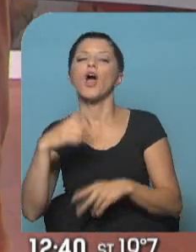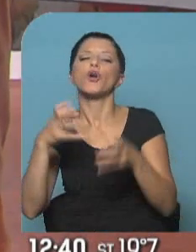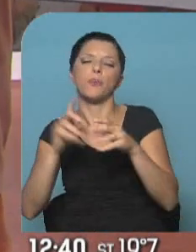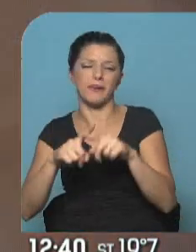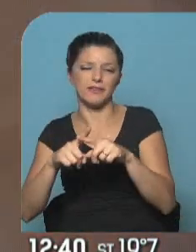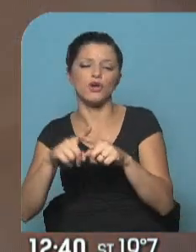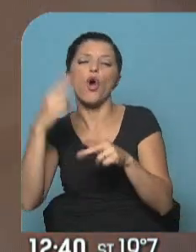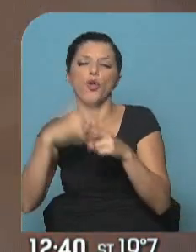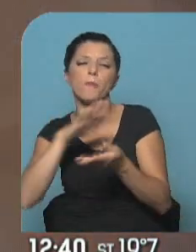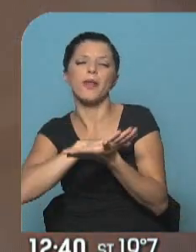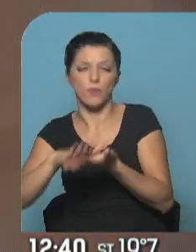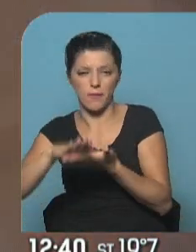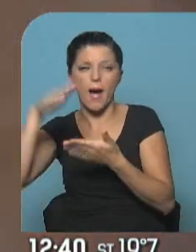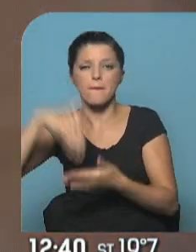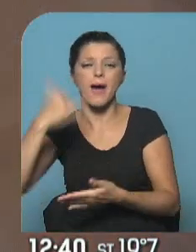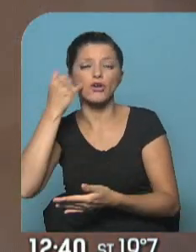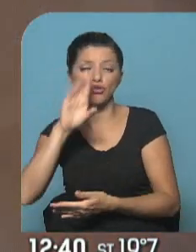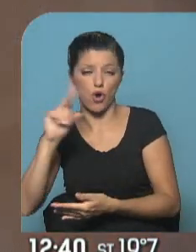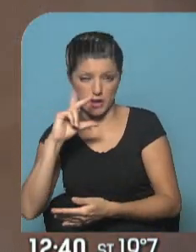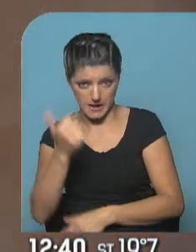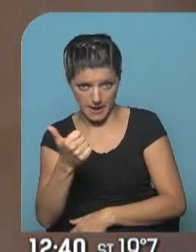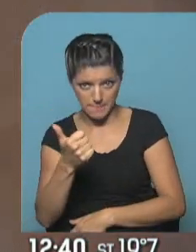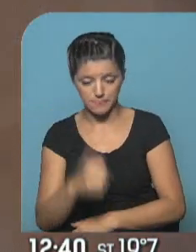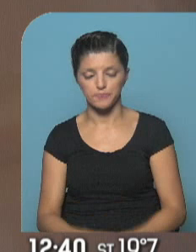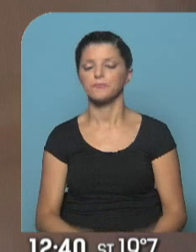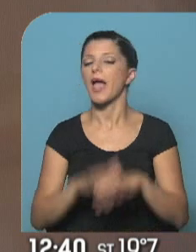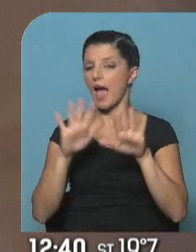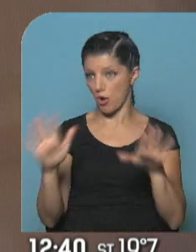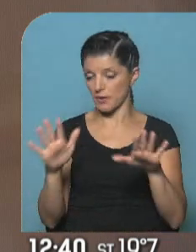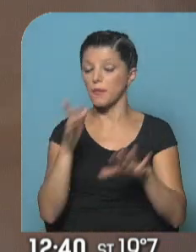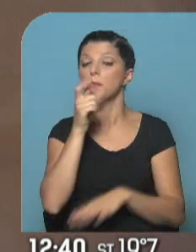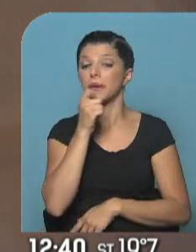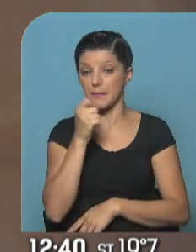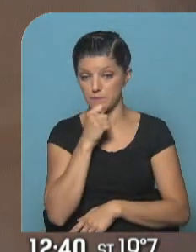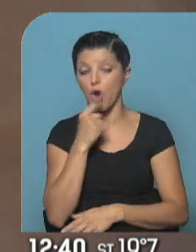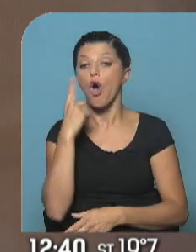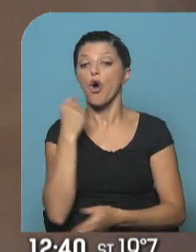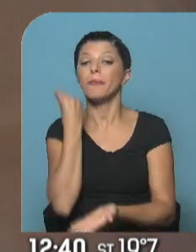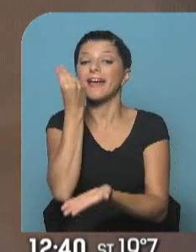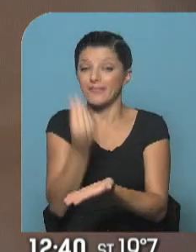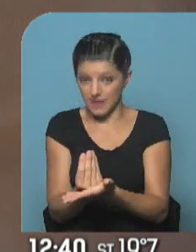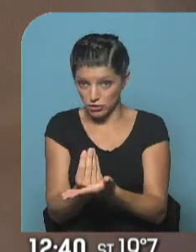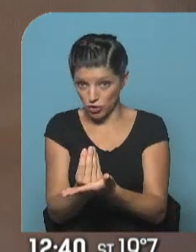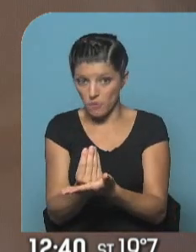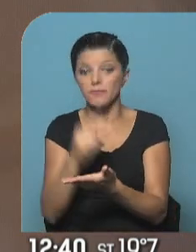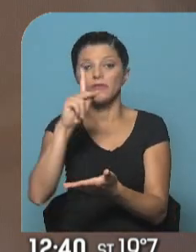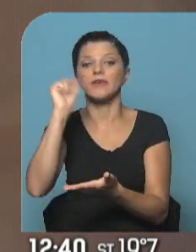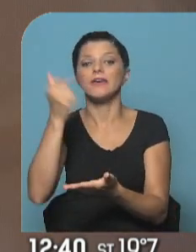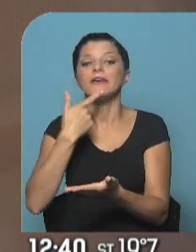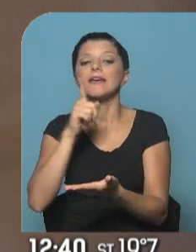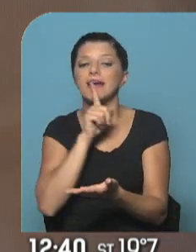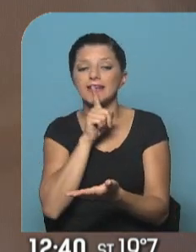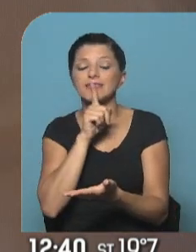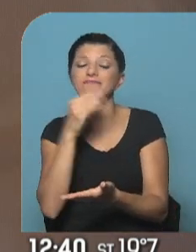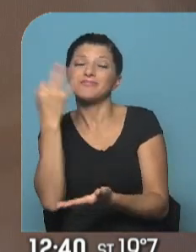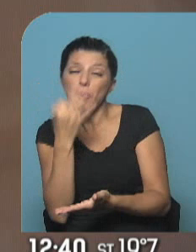Lo cierto es que los votos no son automáticos, es decir, Katz, por ejemplo, el candidato de ultraderecha, seguramente apoyará a